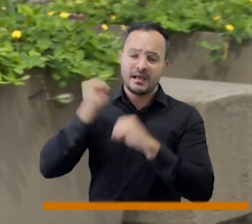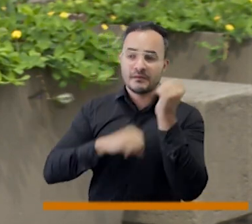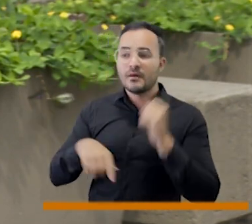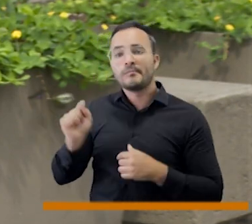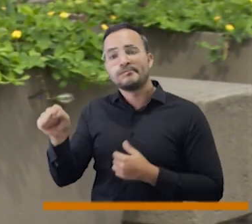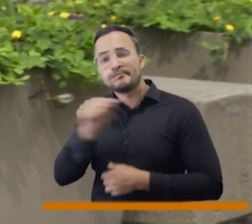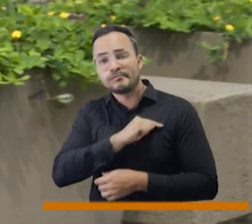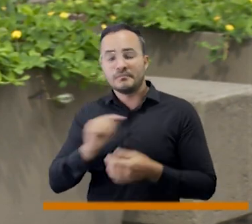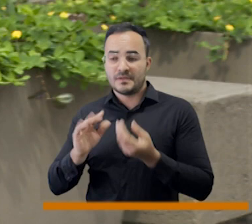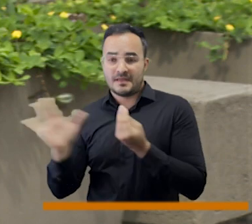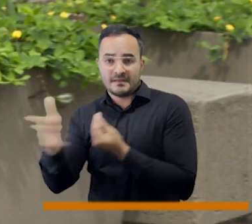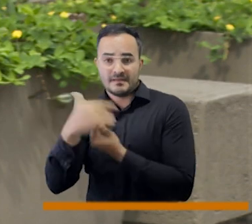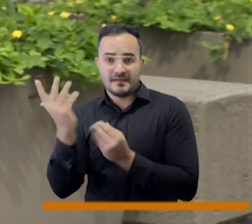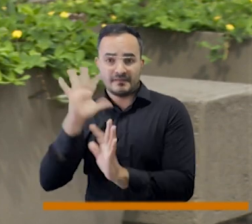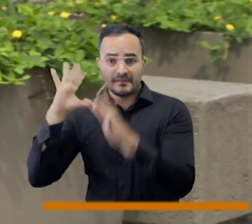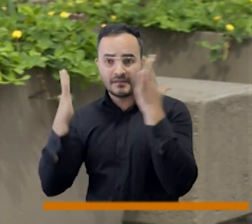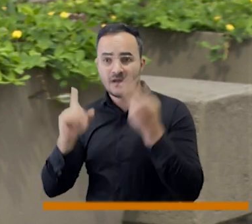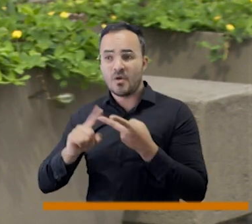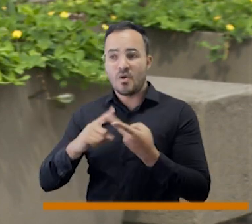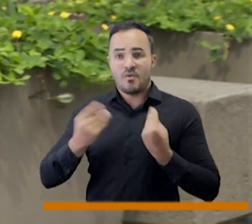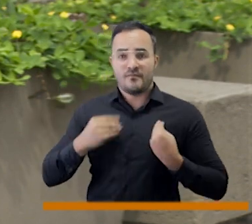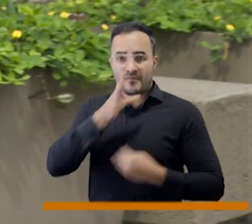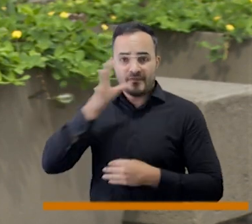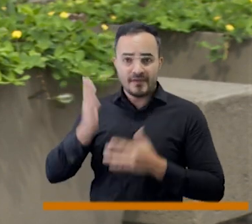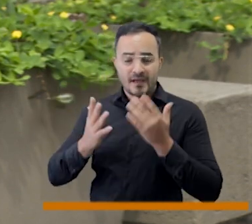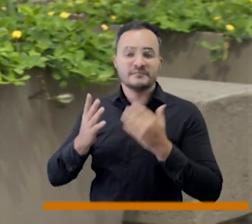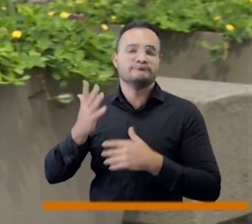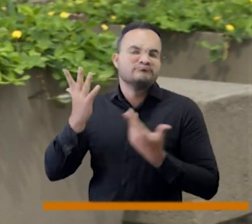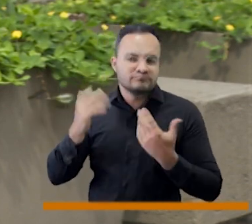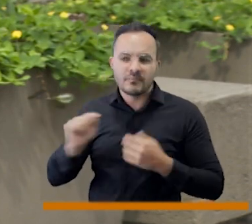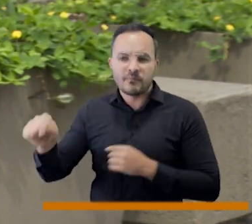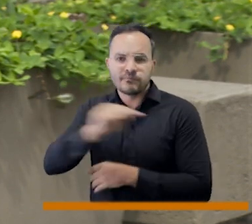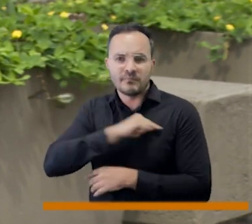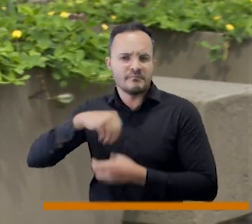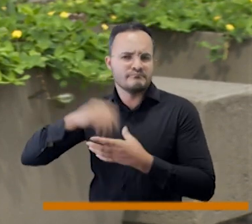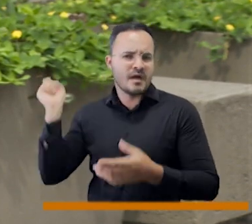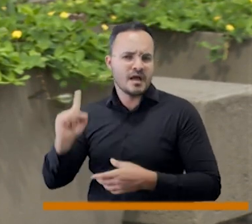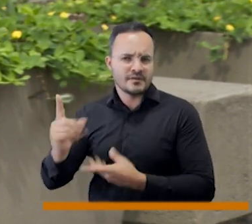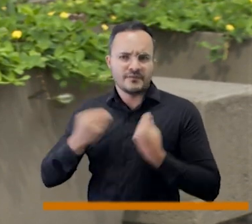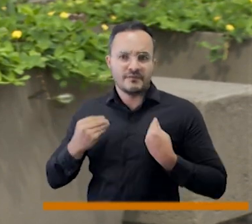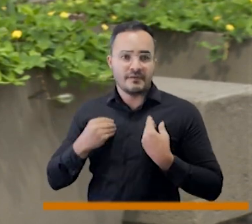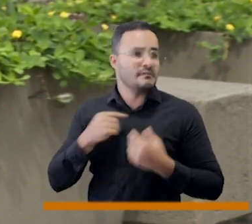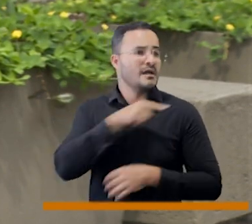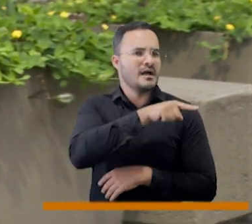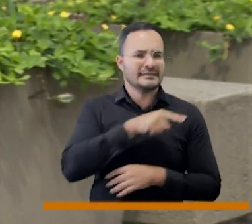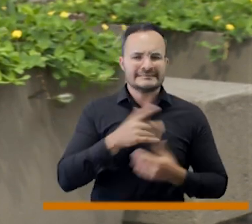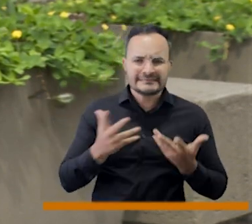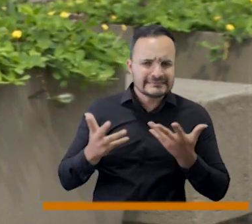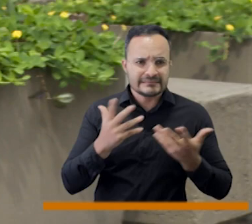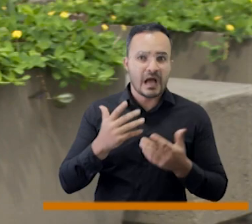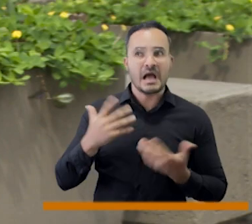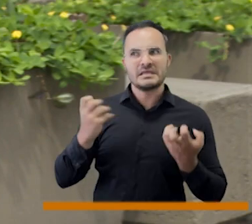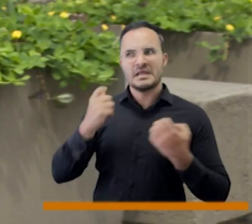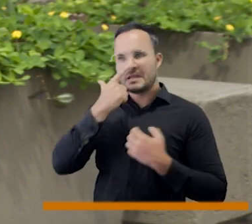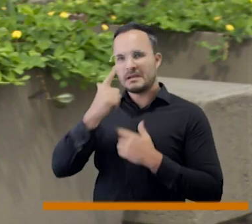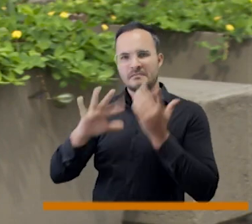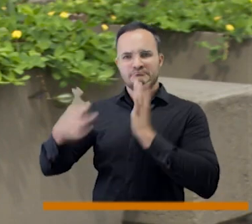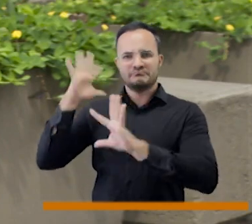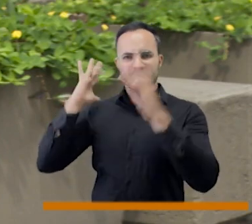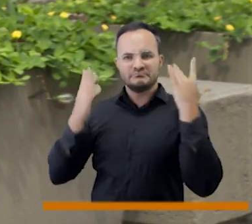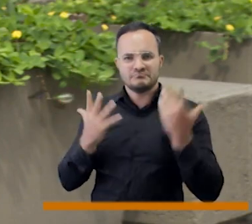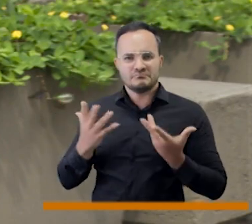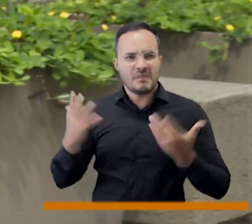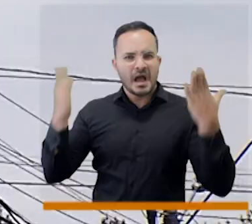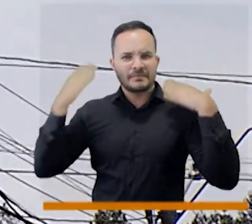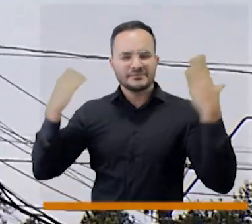las reservas forestales y a las viviendas campesinas en refugio y hostales para los turistas que quieren vivir una experiencia rural